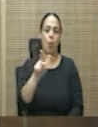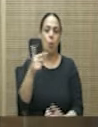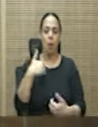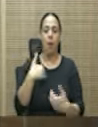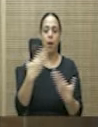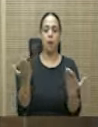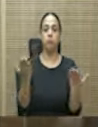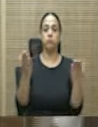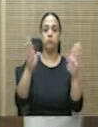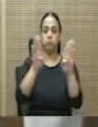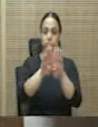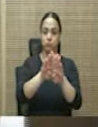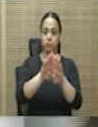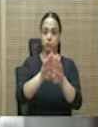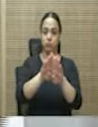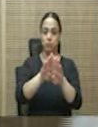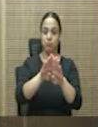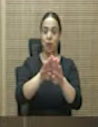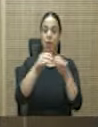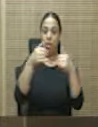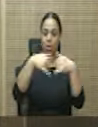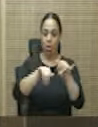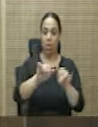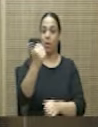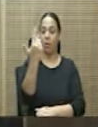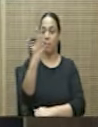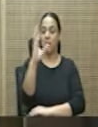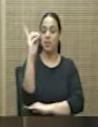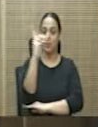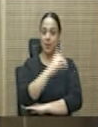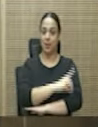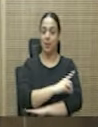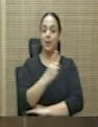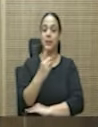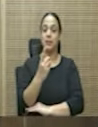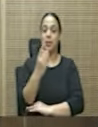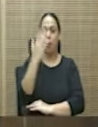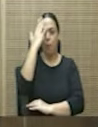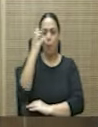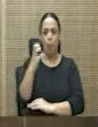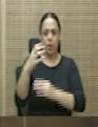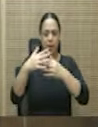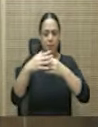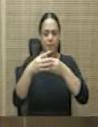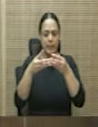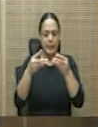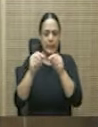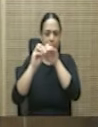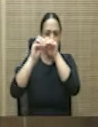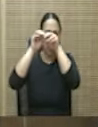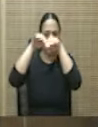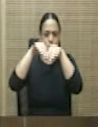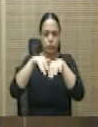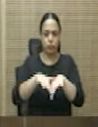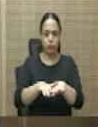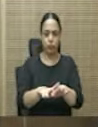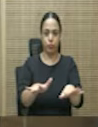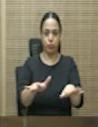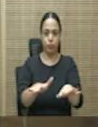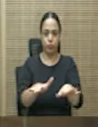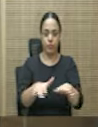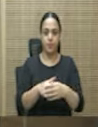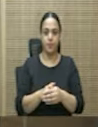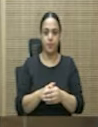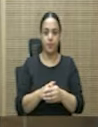y en los próximos 15 días seguirá cerrado por motivo de un gran derrumbe o deslizamiento de montaña estos